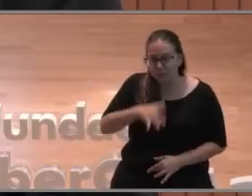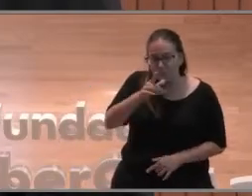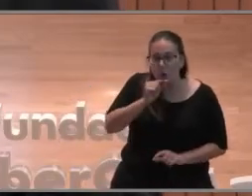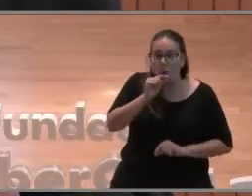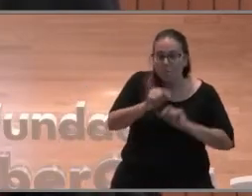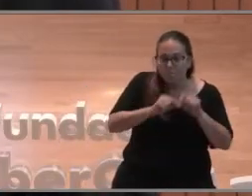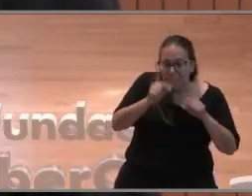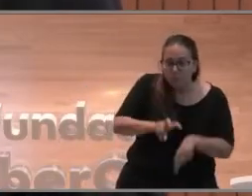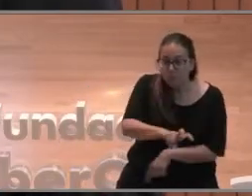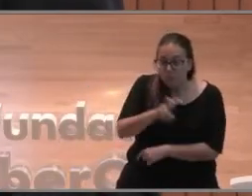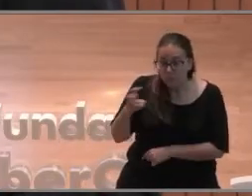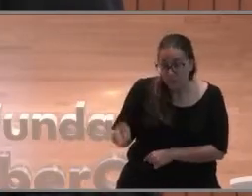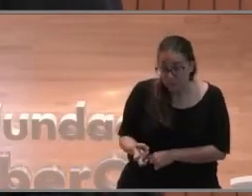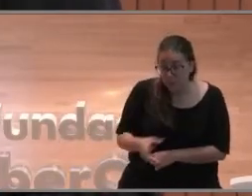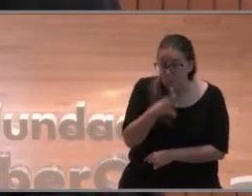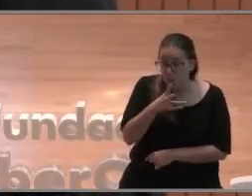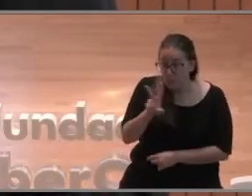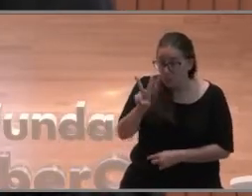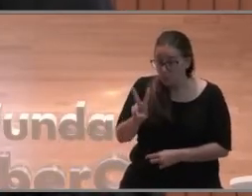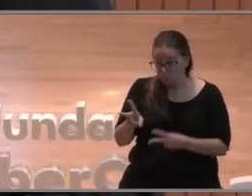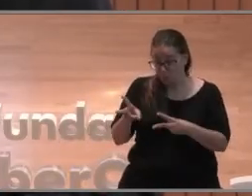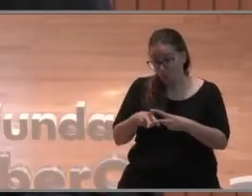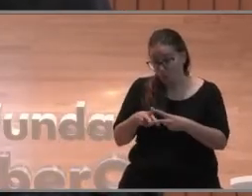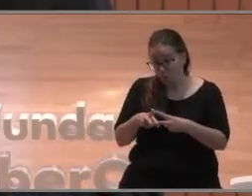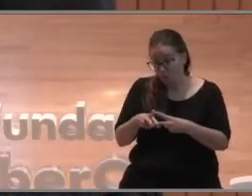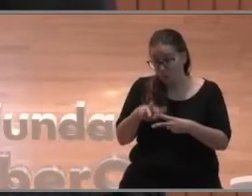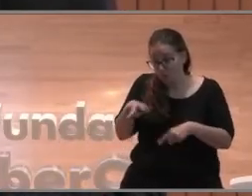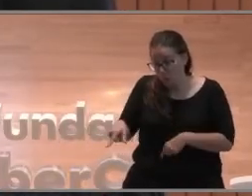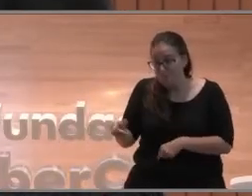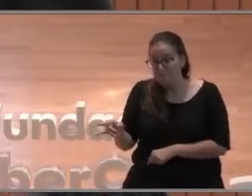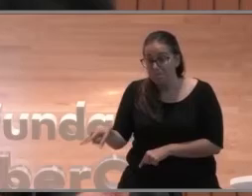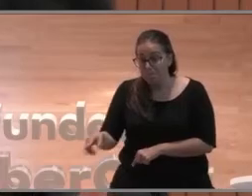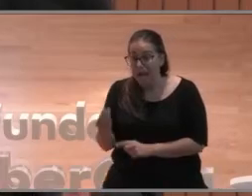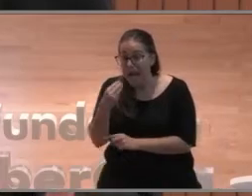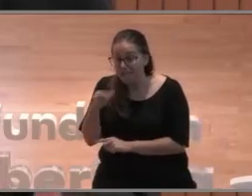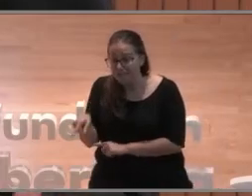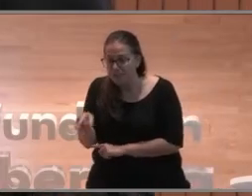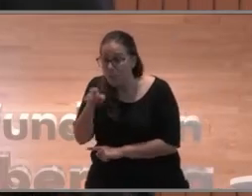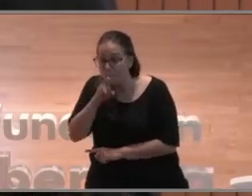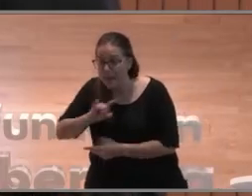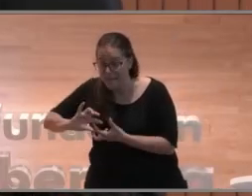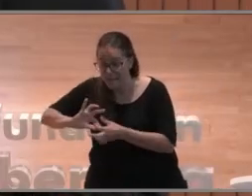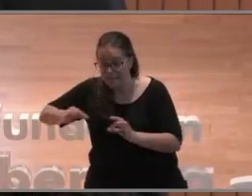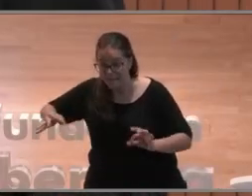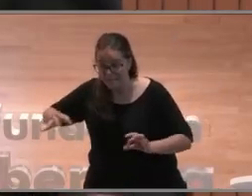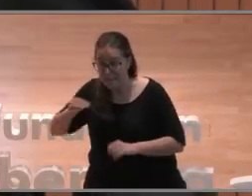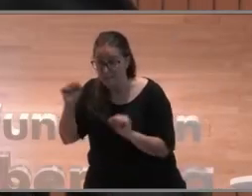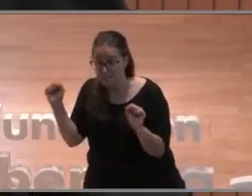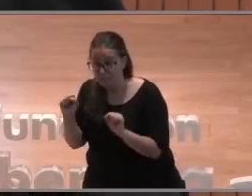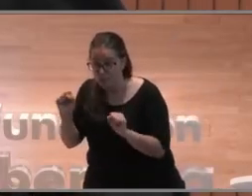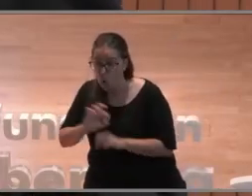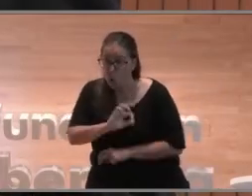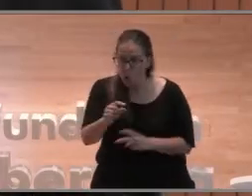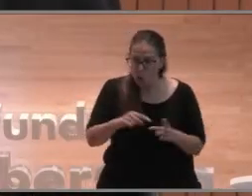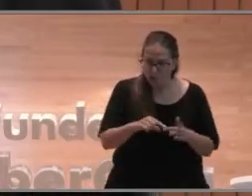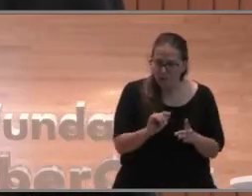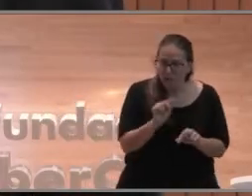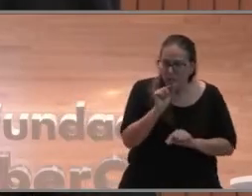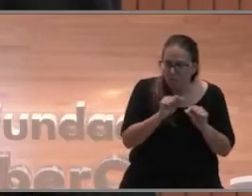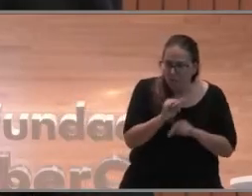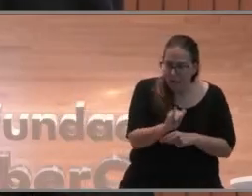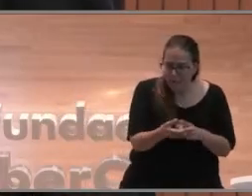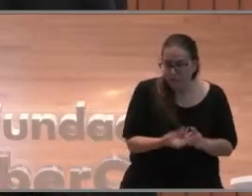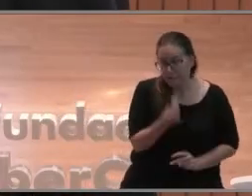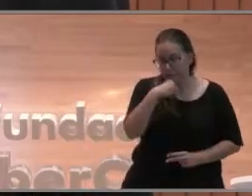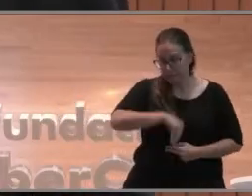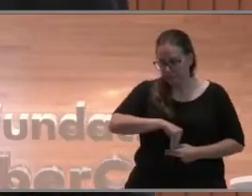las 2 causas principales de que podamos tener gastroenteritis. ¿Cuáles son las recomendaciones cuando tenemos un cuadro gastrointestinal? Pues